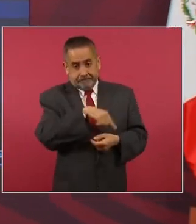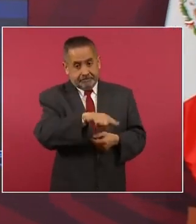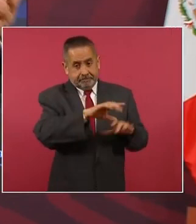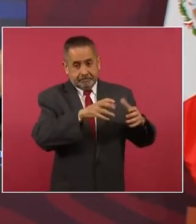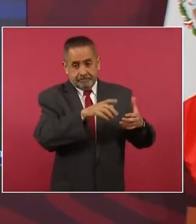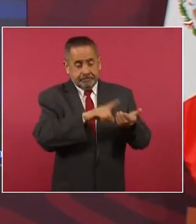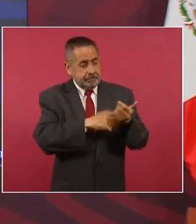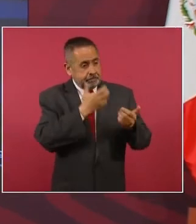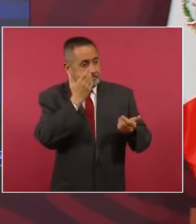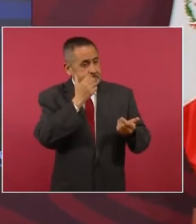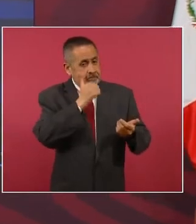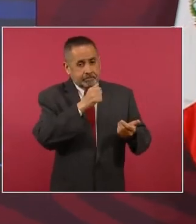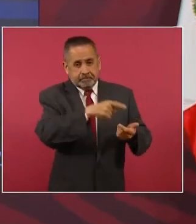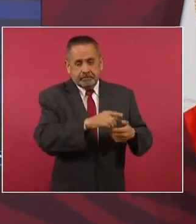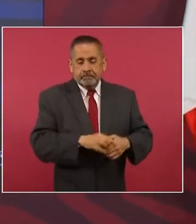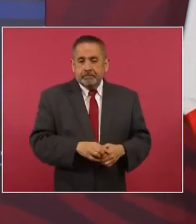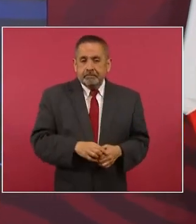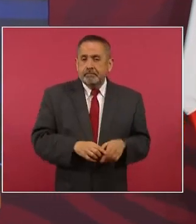Es como cuando dicen,